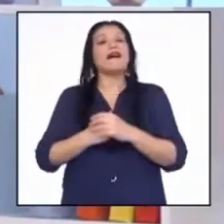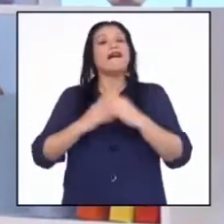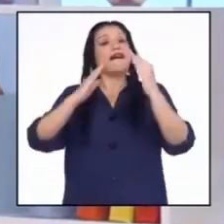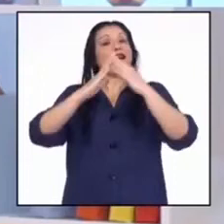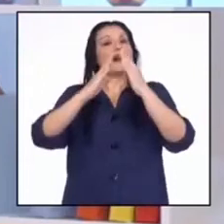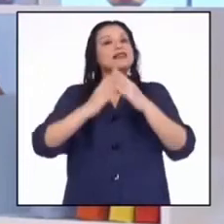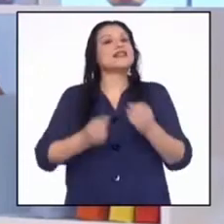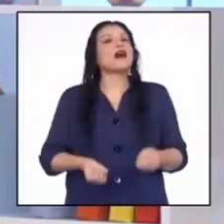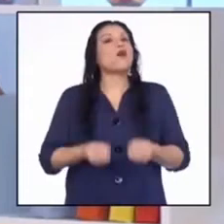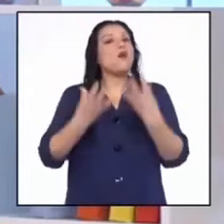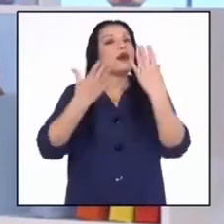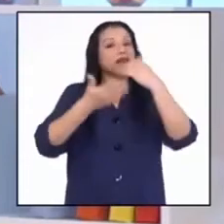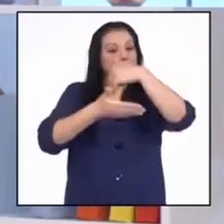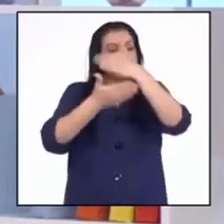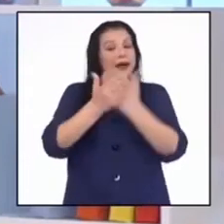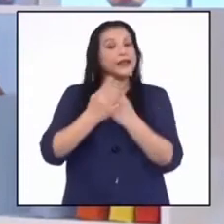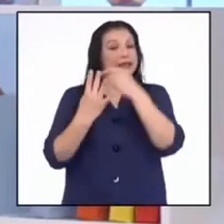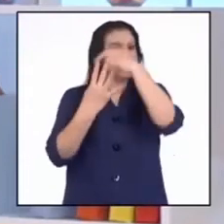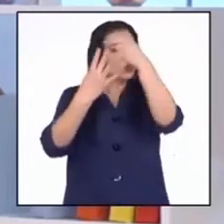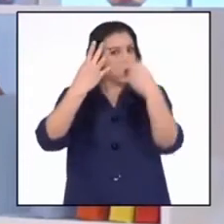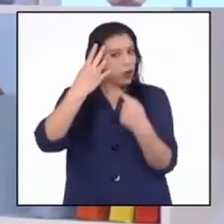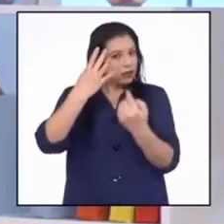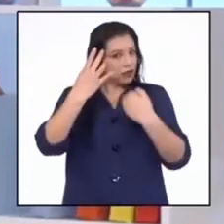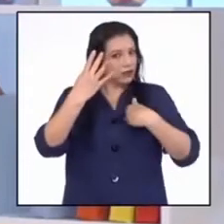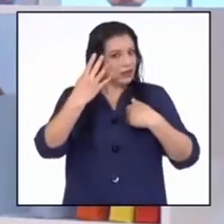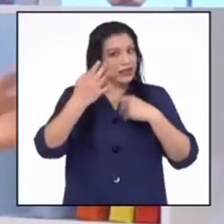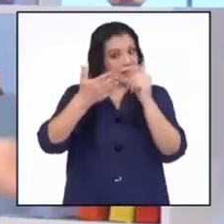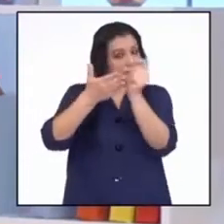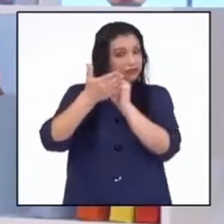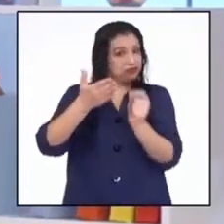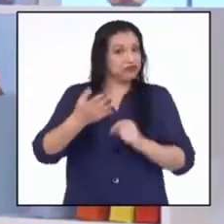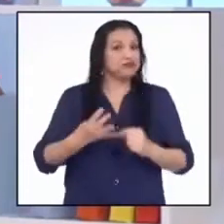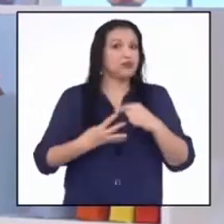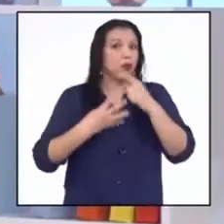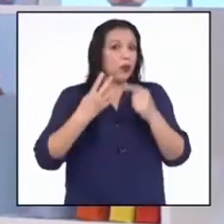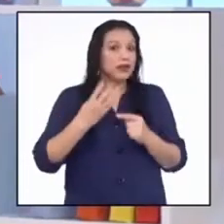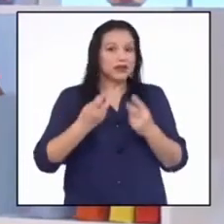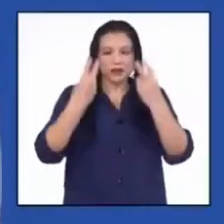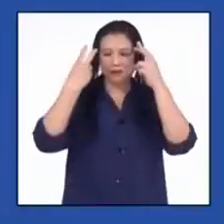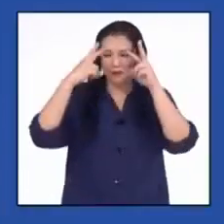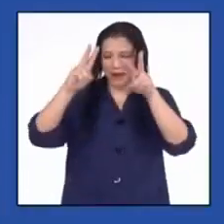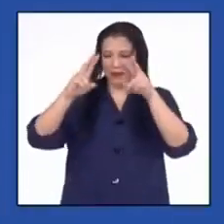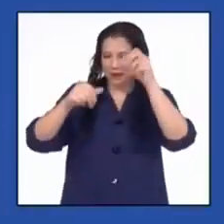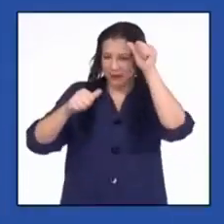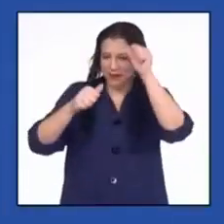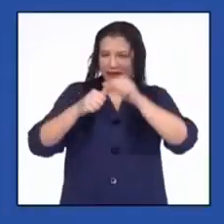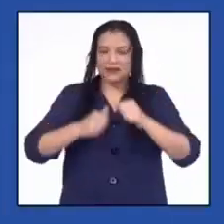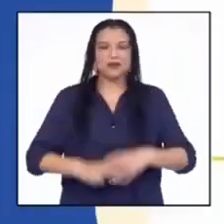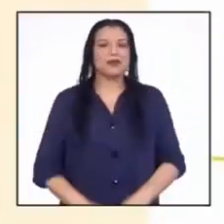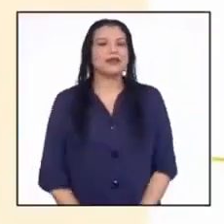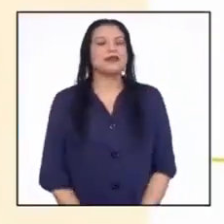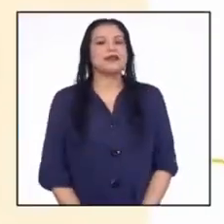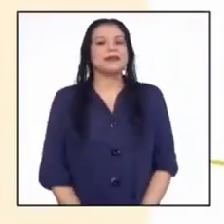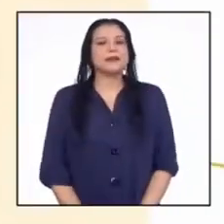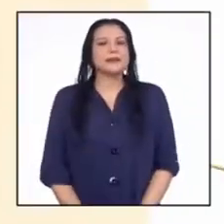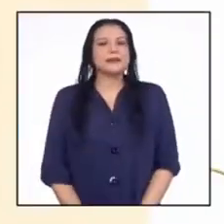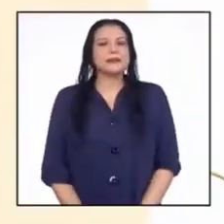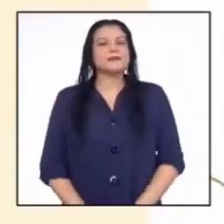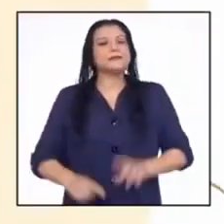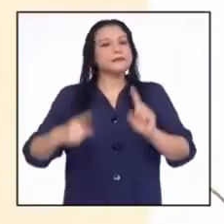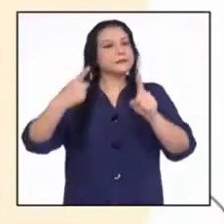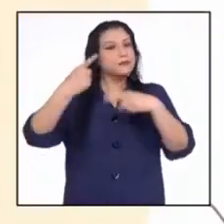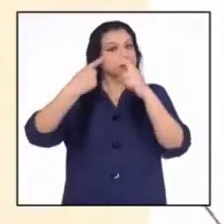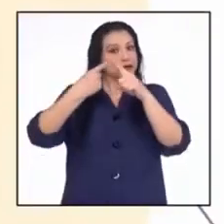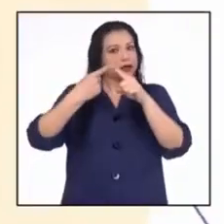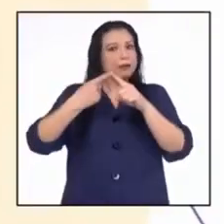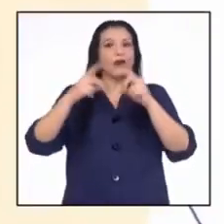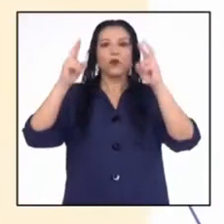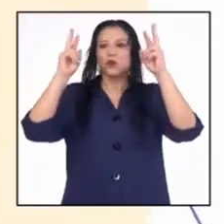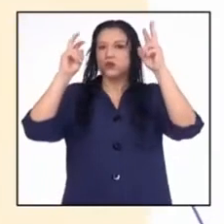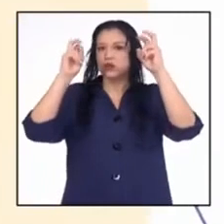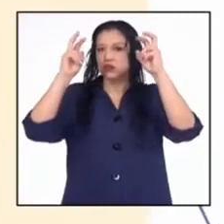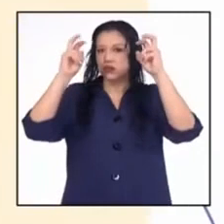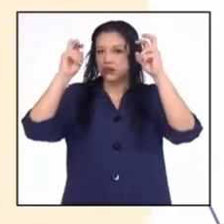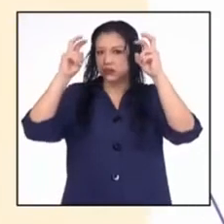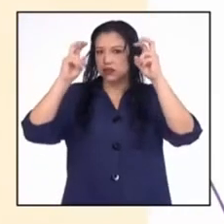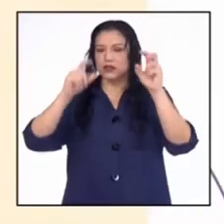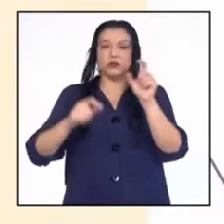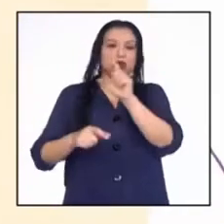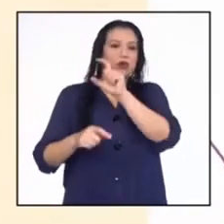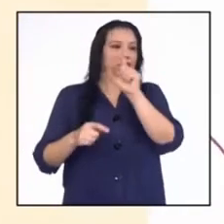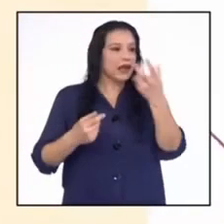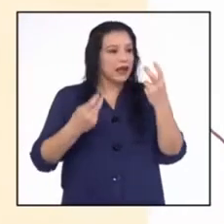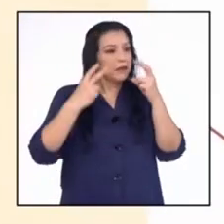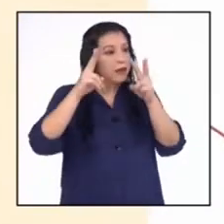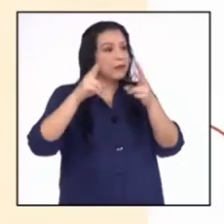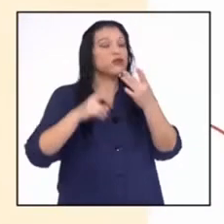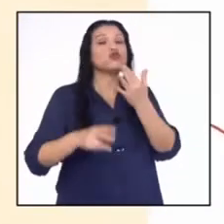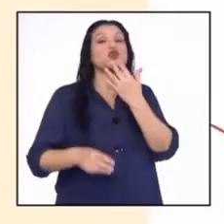que debía tener el ensayo? ¿Sí? ¿No? Bueno, vamos a verlo. Primero, un título, que aquí vemos